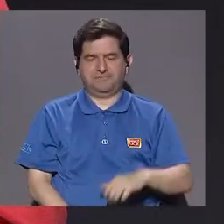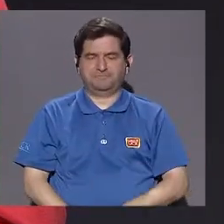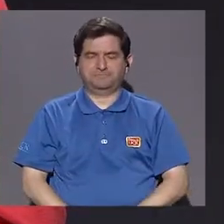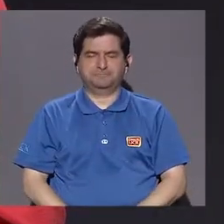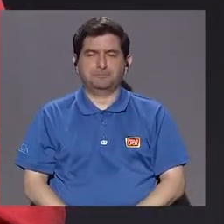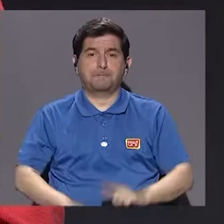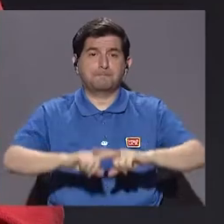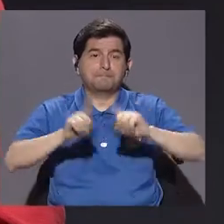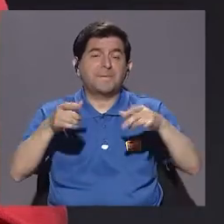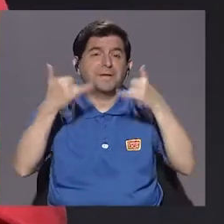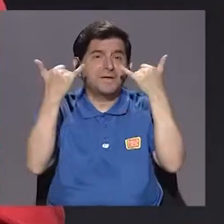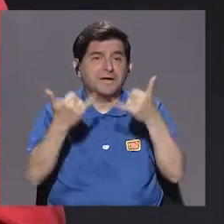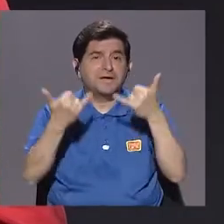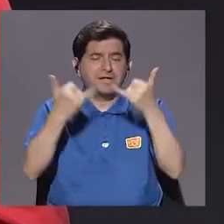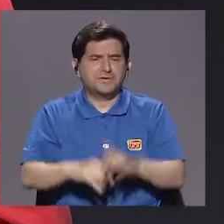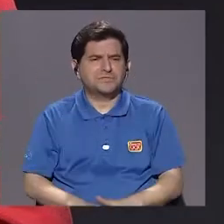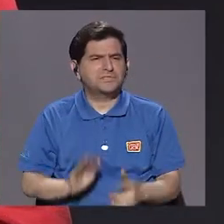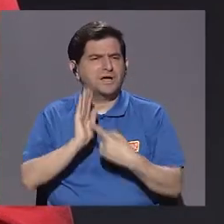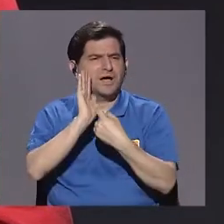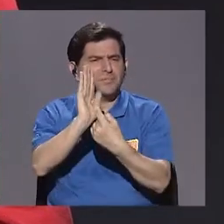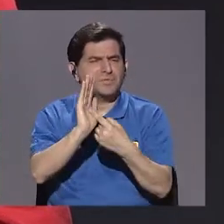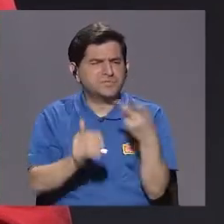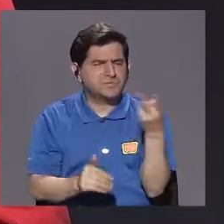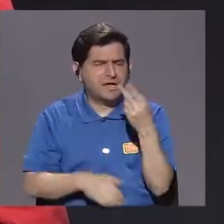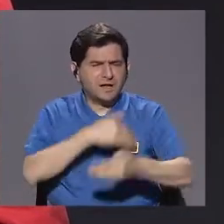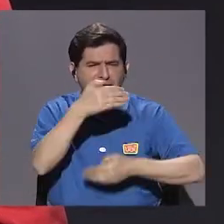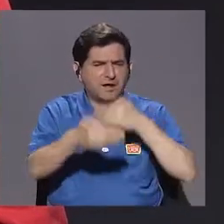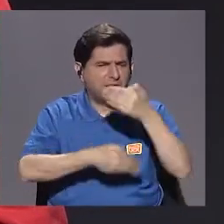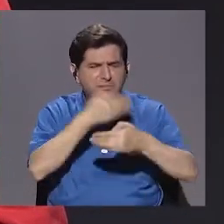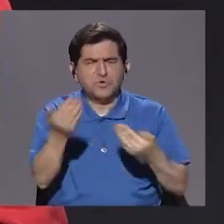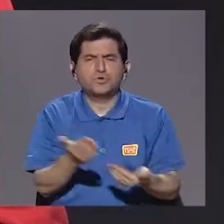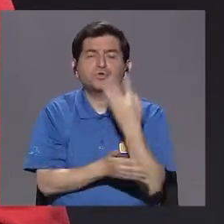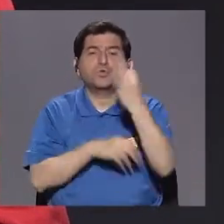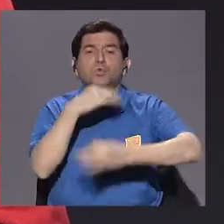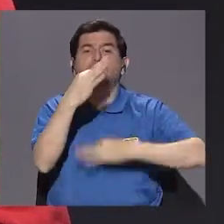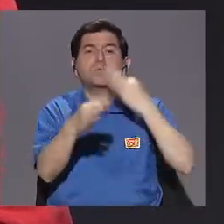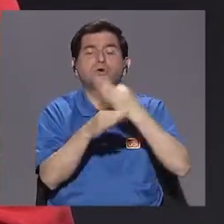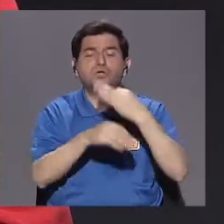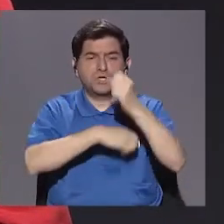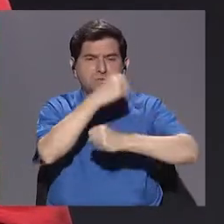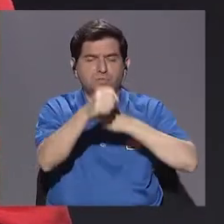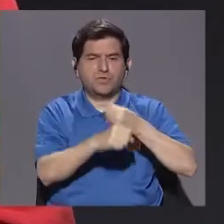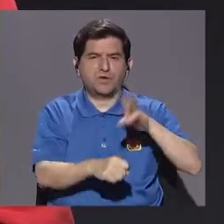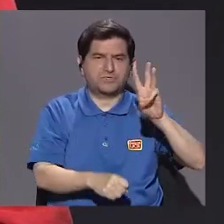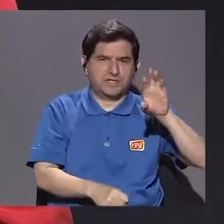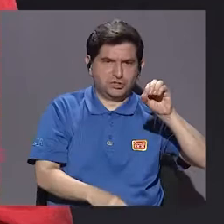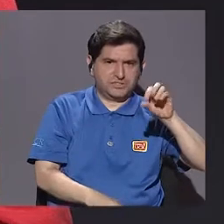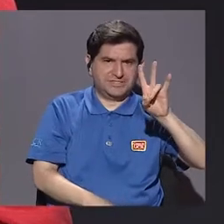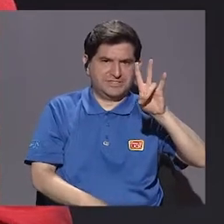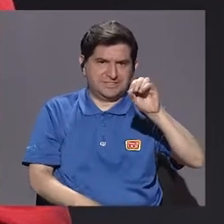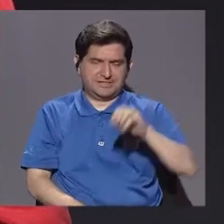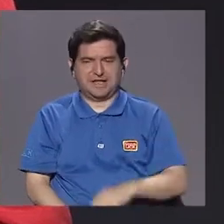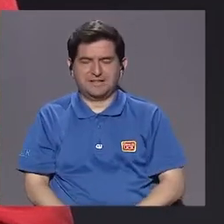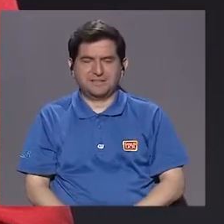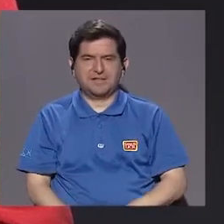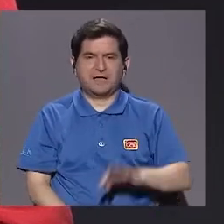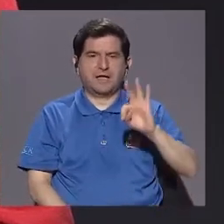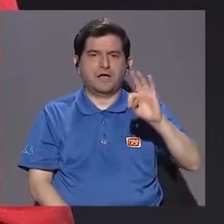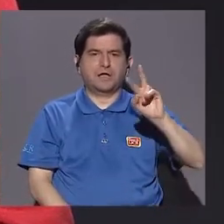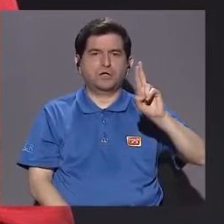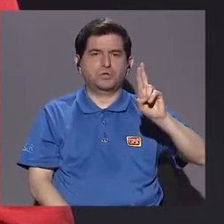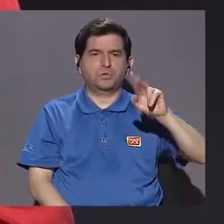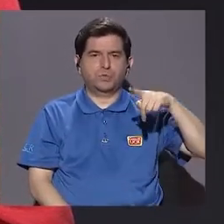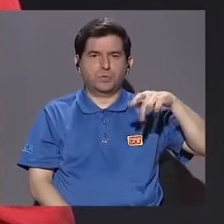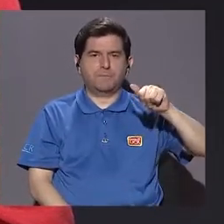pero ya vislumbraba en ambos procesos de nuevo tipo se desarrollan en los años 60 y 70 los tupamaros